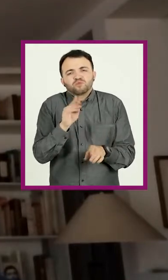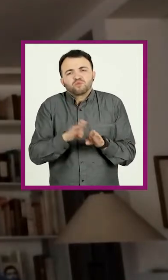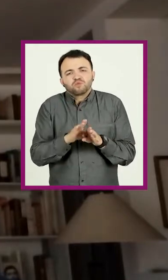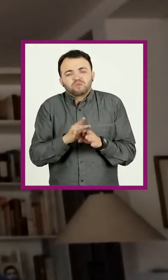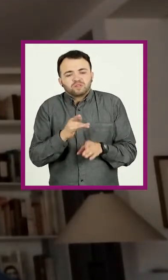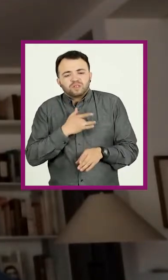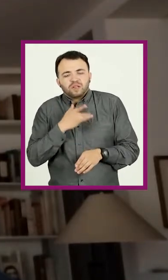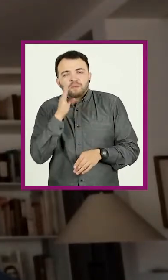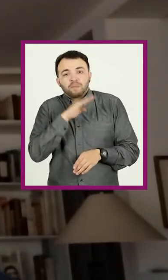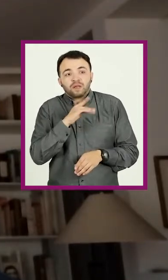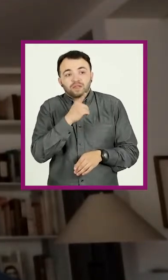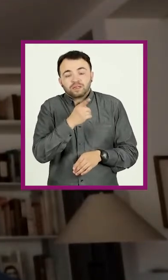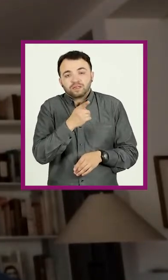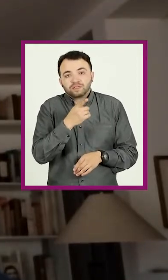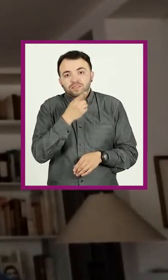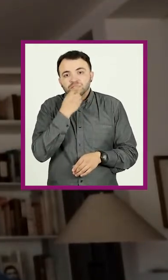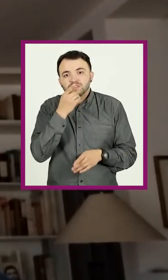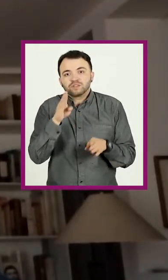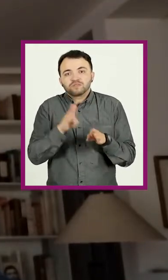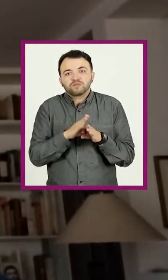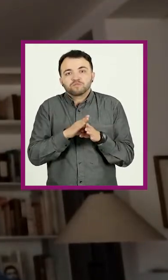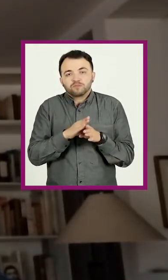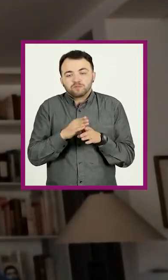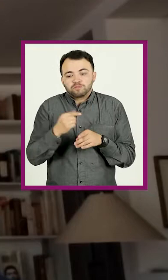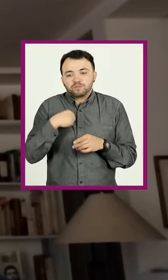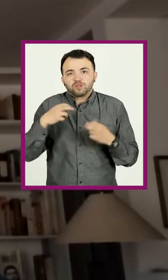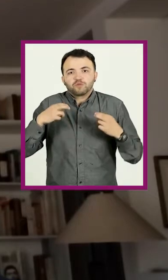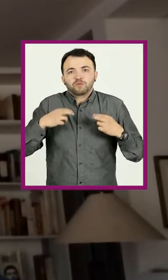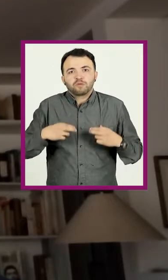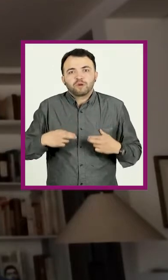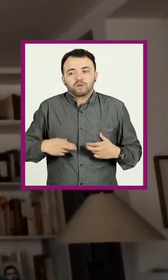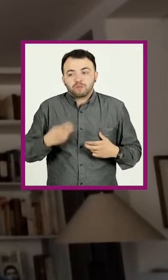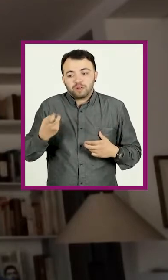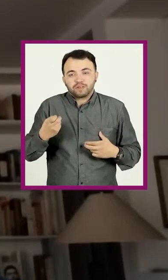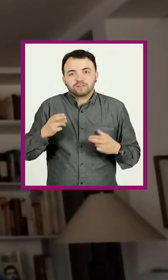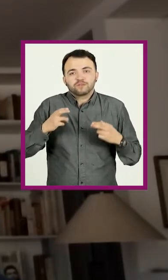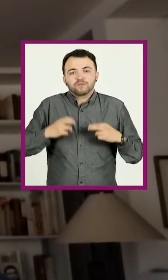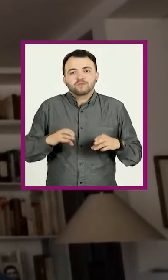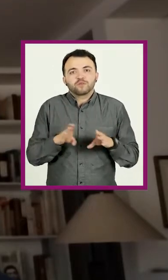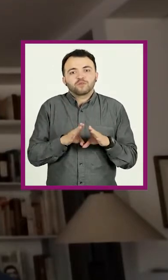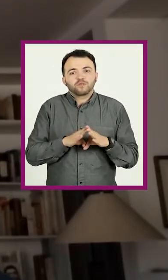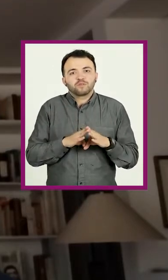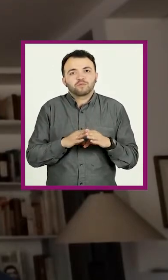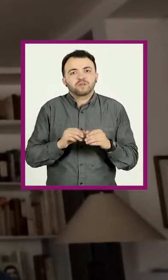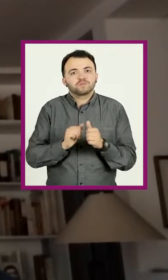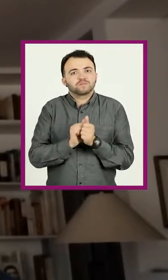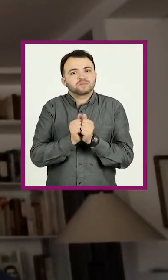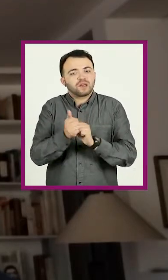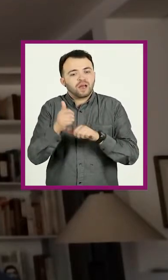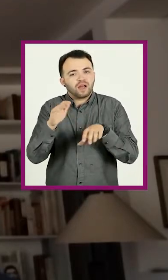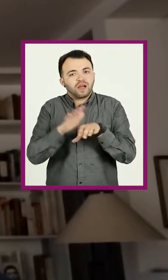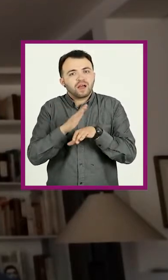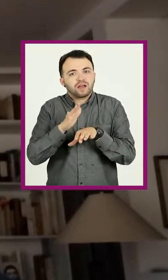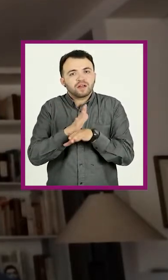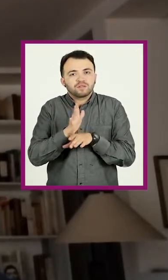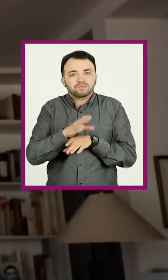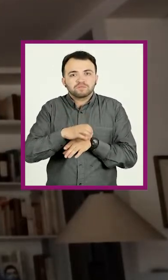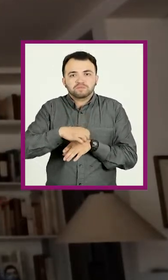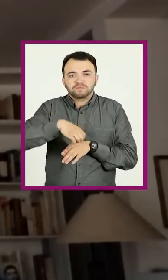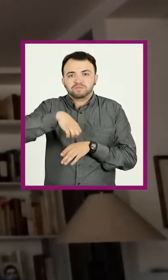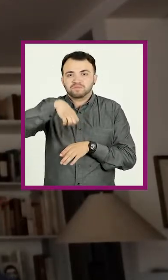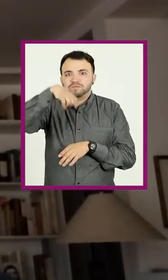sobre todo a los procesos degenerativos del cuerpo. También